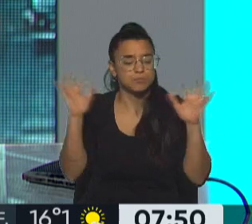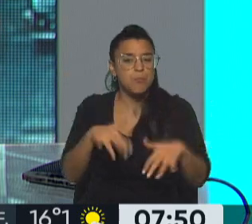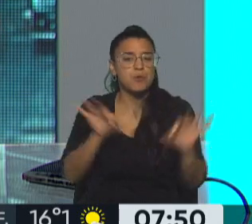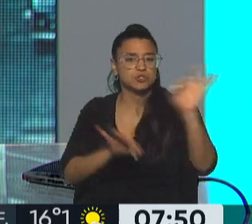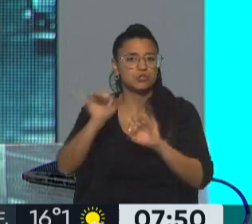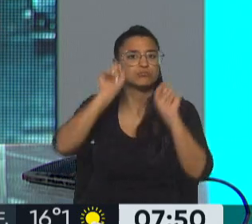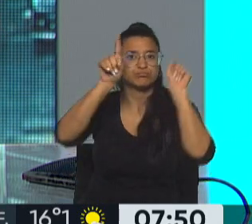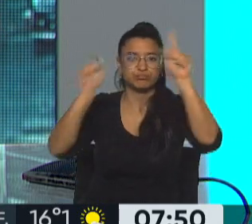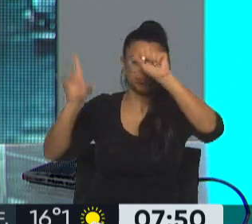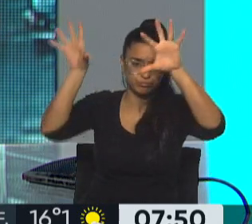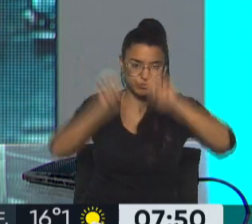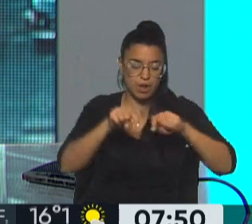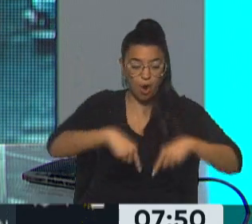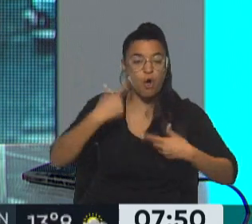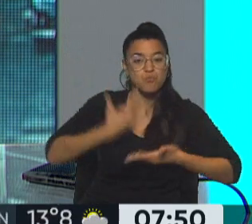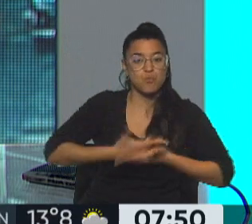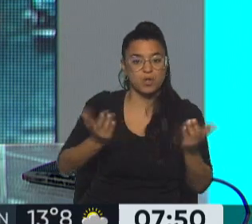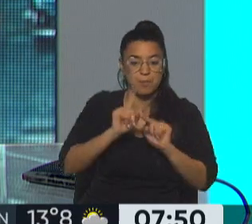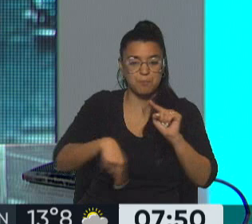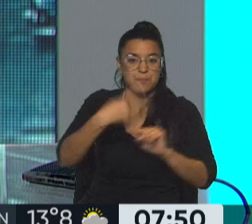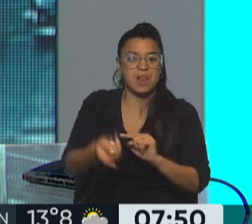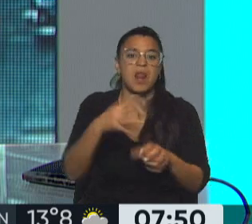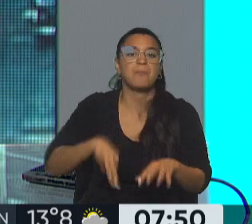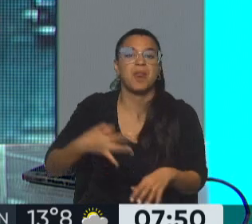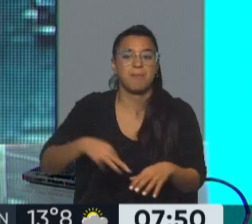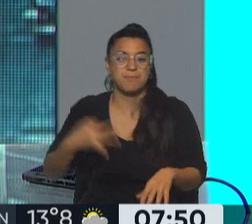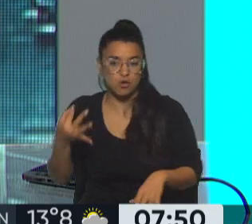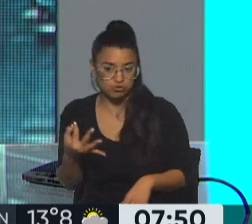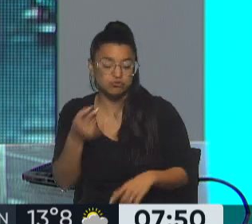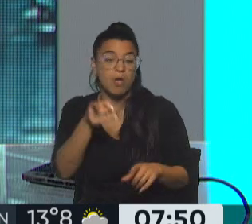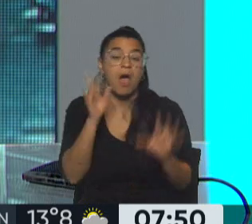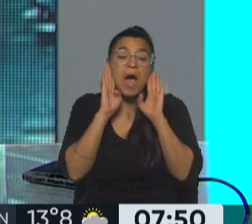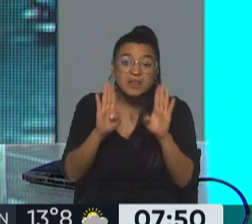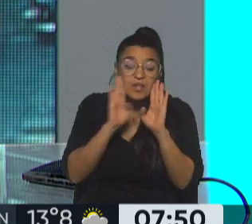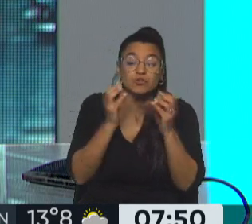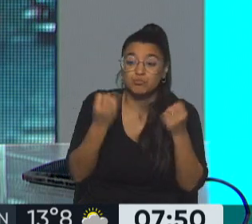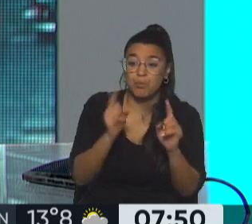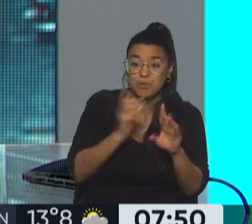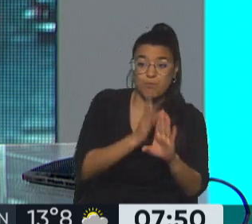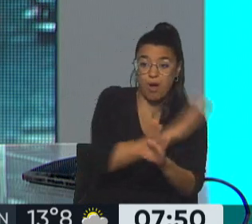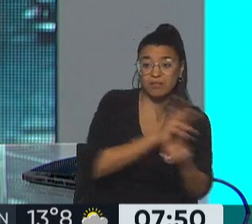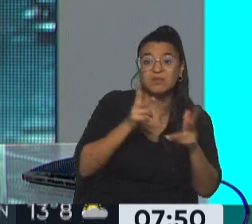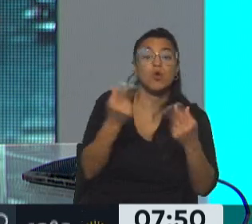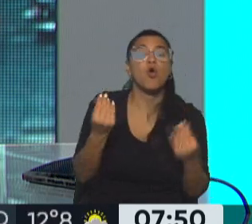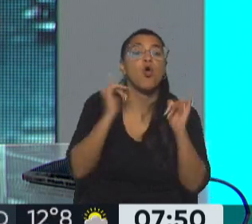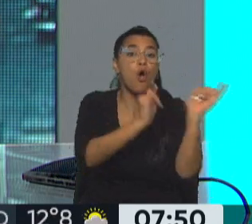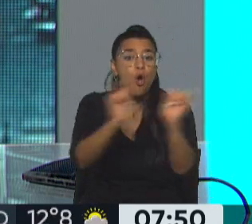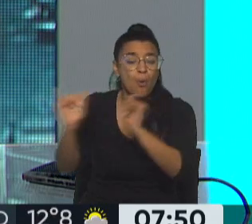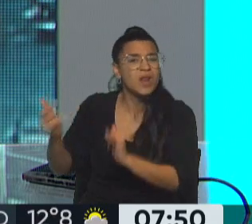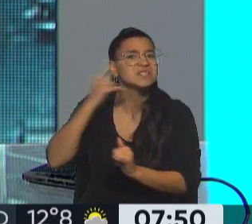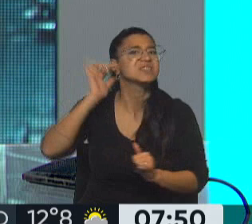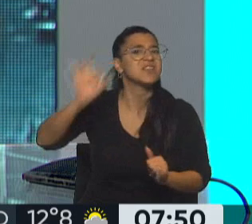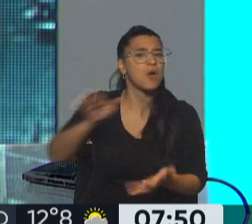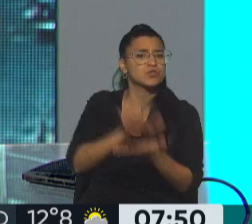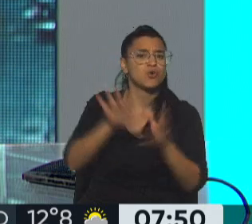proyectos claro Hoy está la exhibición y mañana es el Día de la premiación y hay que estar muy atentos porque como decías los jóvenes tienen mucha conciencia